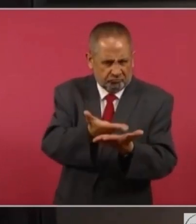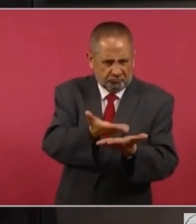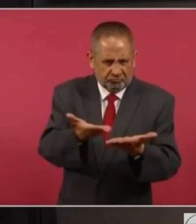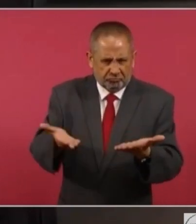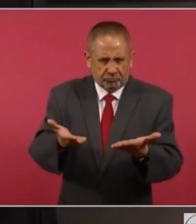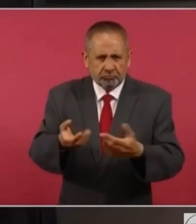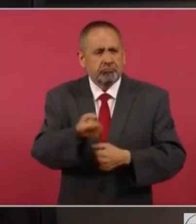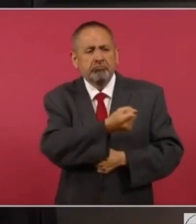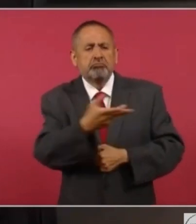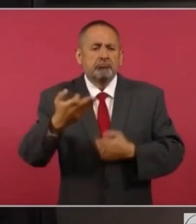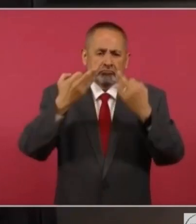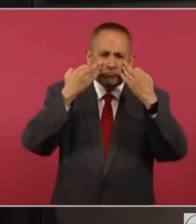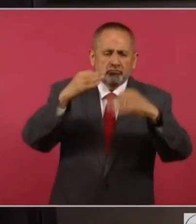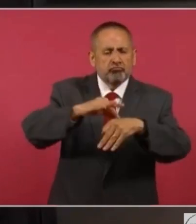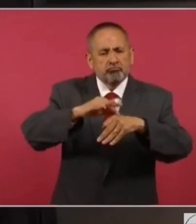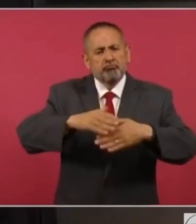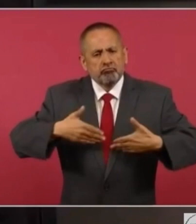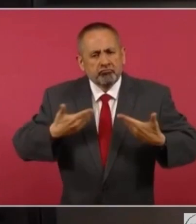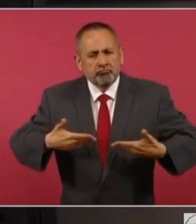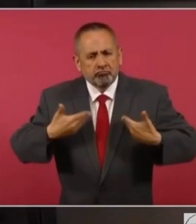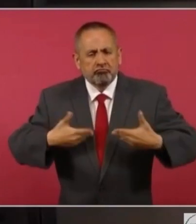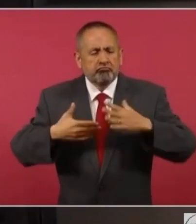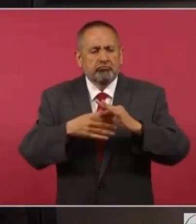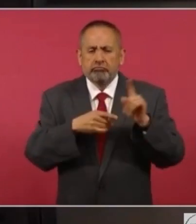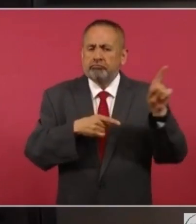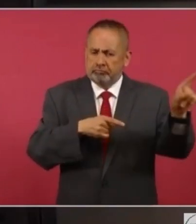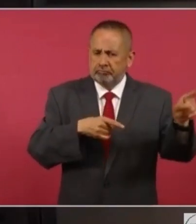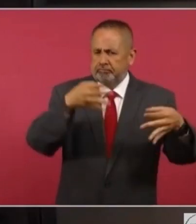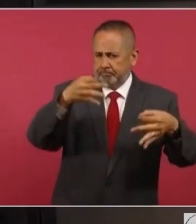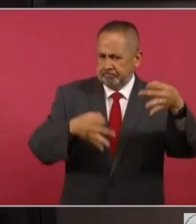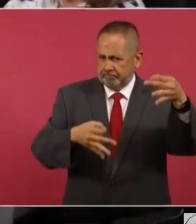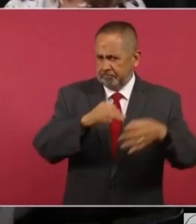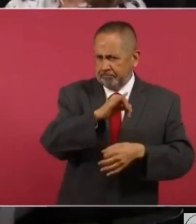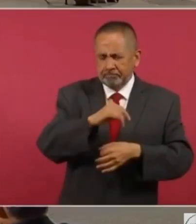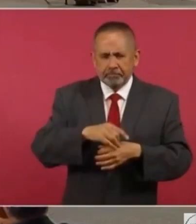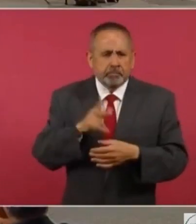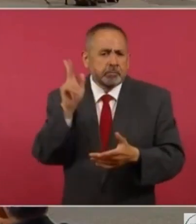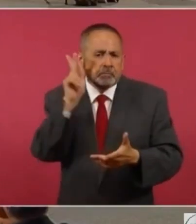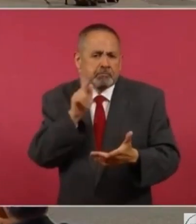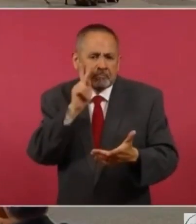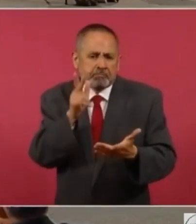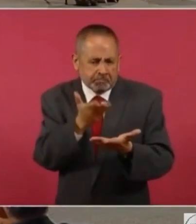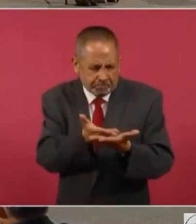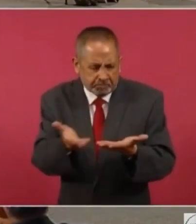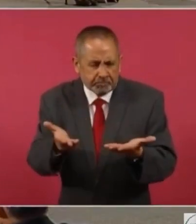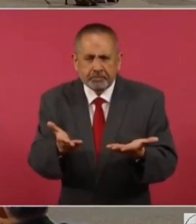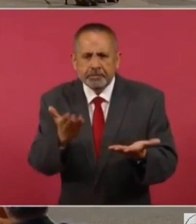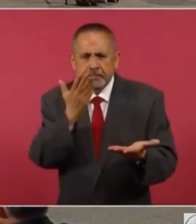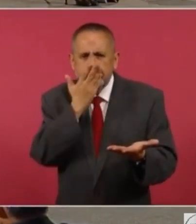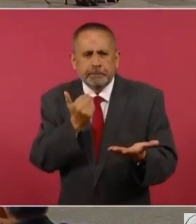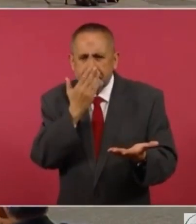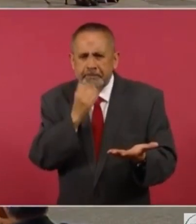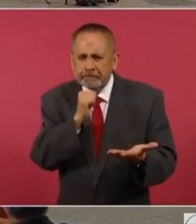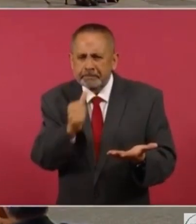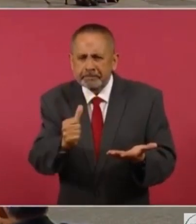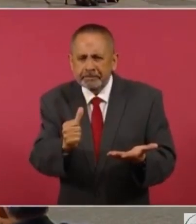muchos testimoniales que allá se toman en cuenta en este tipo de juicios, pero no vimos ninguna evidencia.